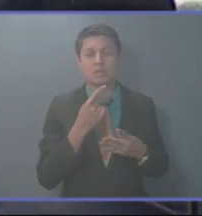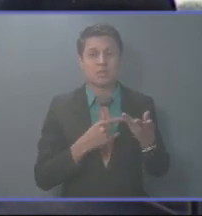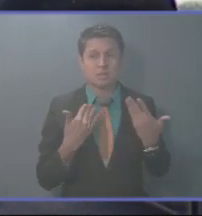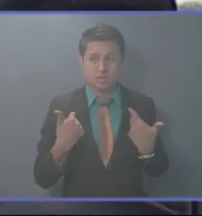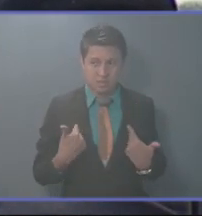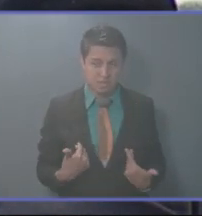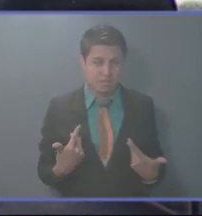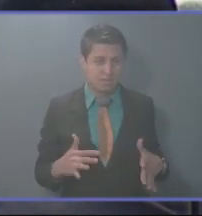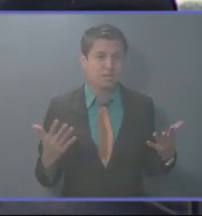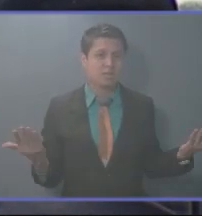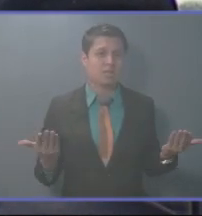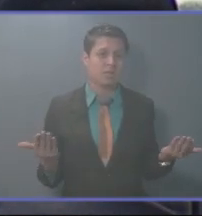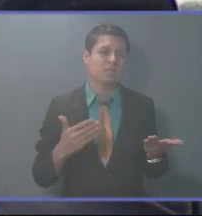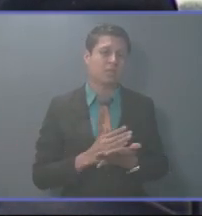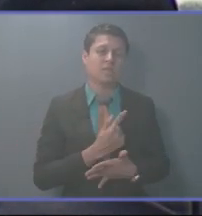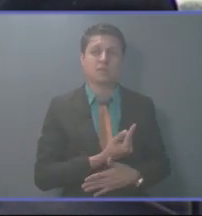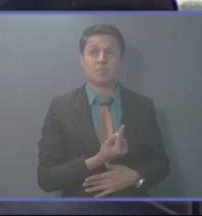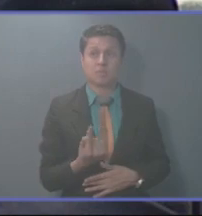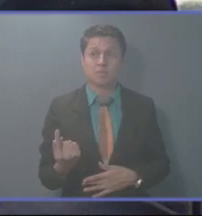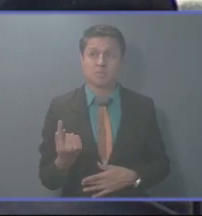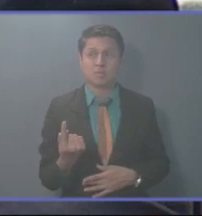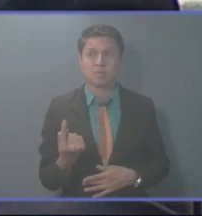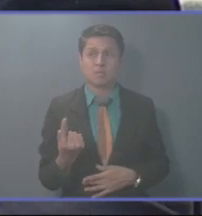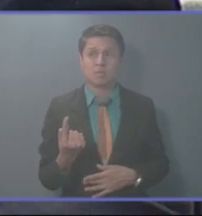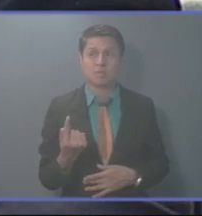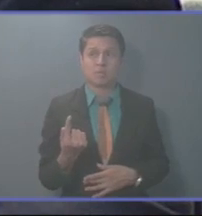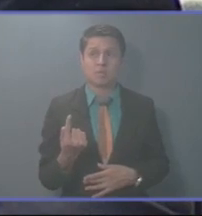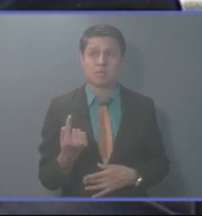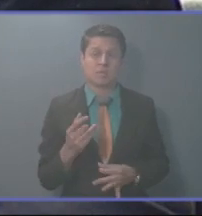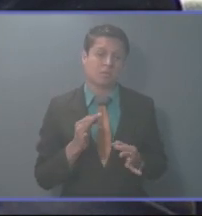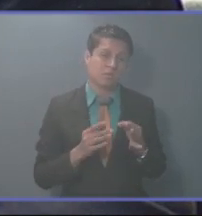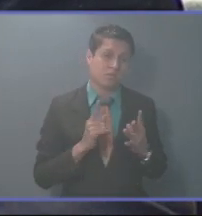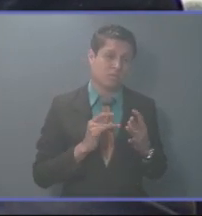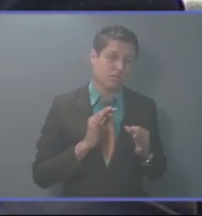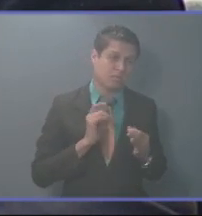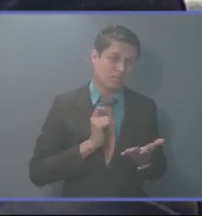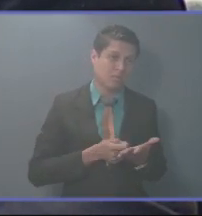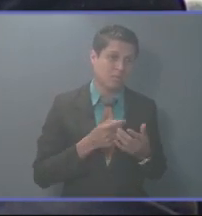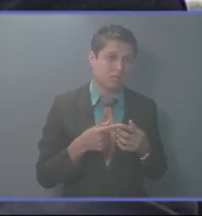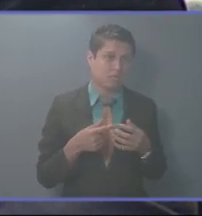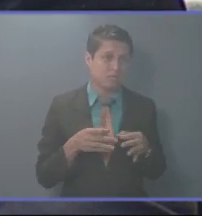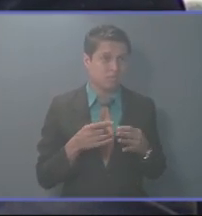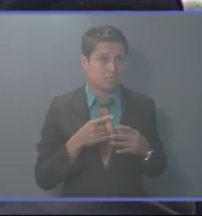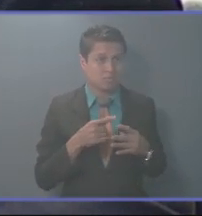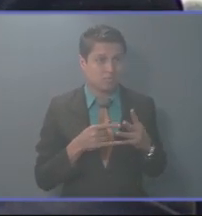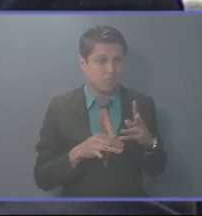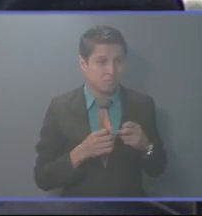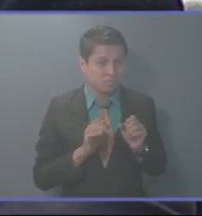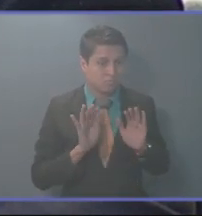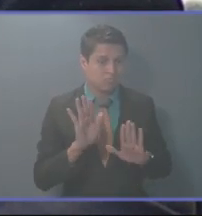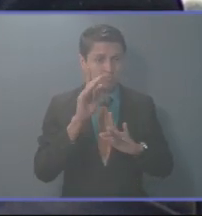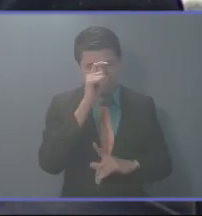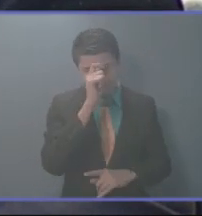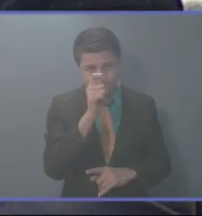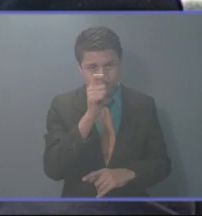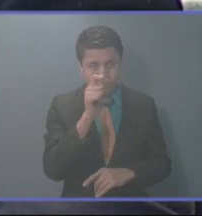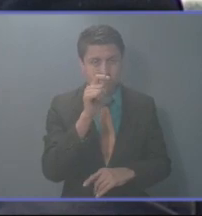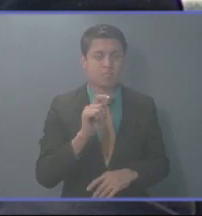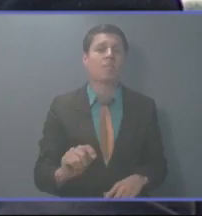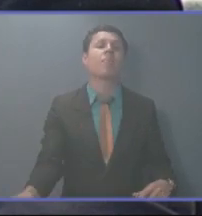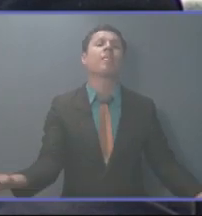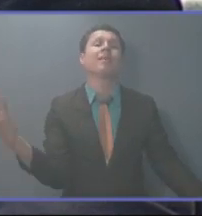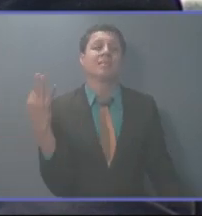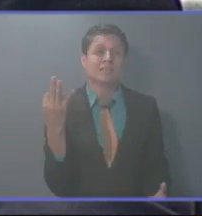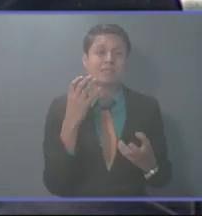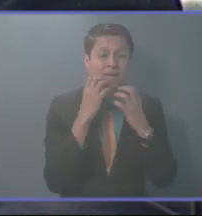ilícito generado por los agresores y la imposición de penas y sanciones. De tal manera que debe garantizarse una reparación